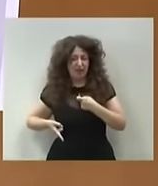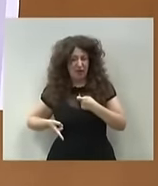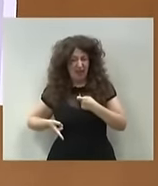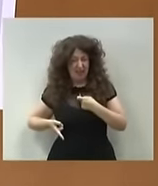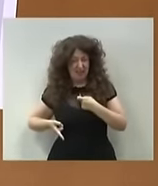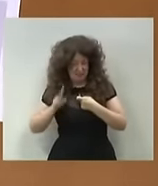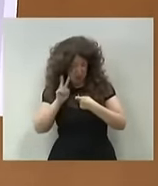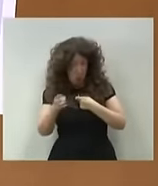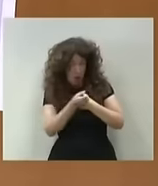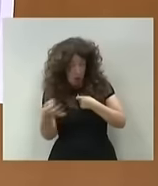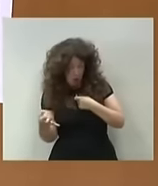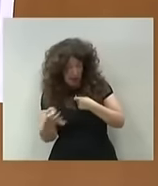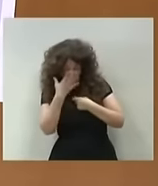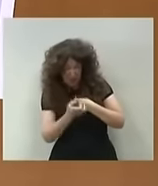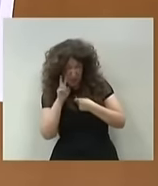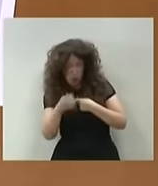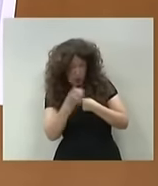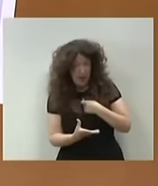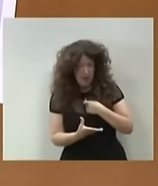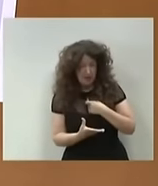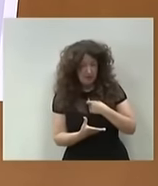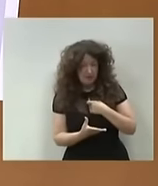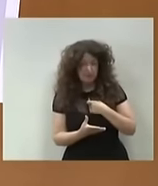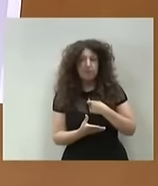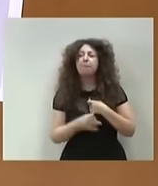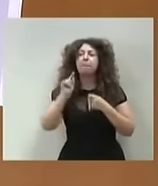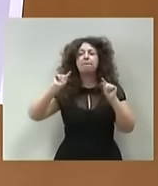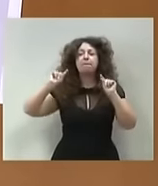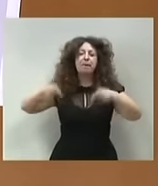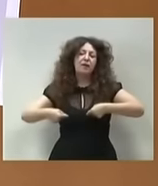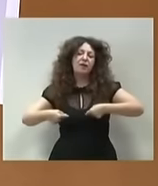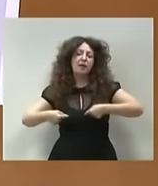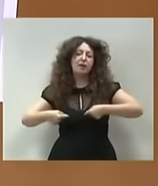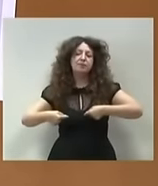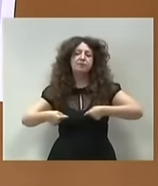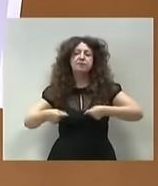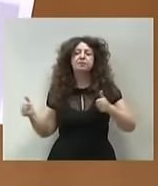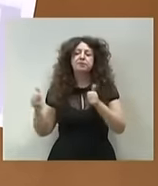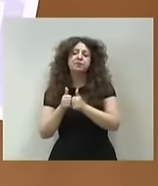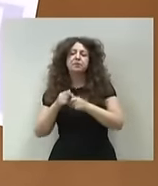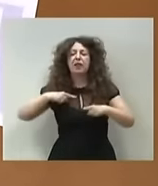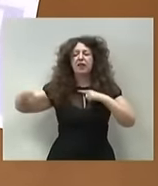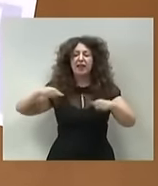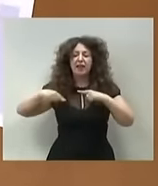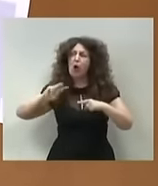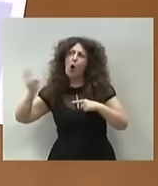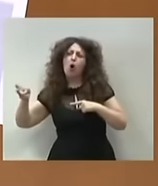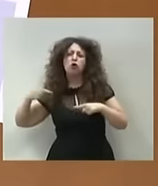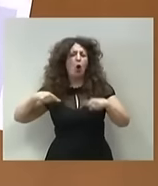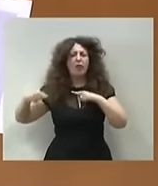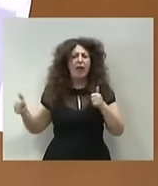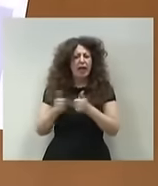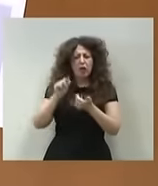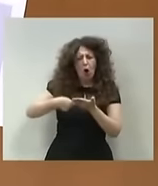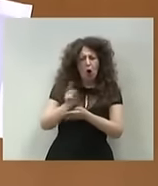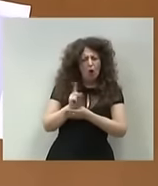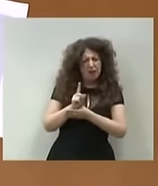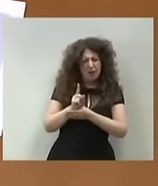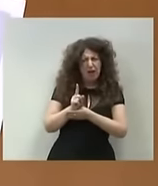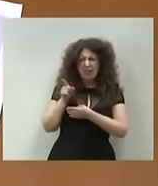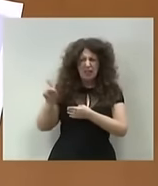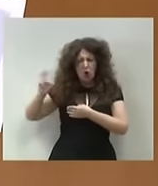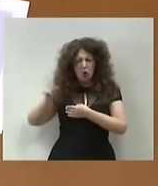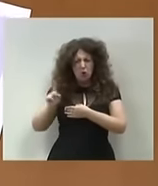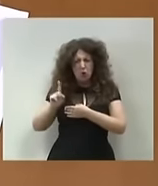parece correcto? ¿Le parece serio? Y por cierto, ¿por qué firmó ella cuando hay 2 codirectores y no firmó el otro codirector? ¿Qué pasa? ¿No quiso?